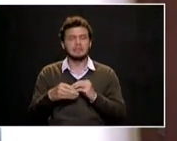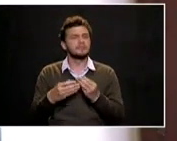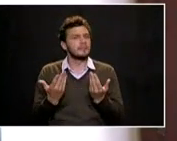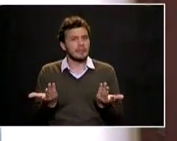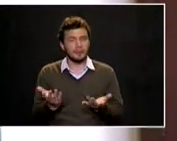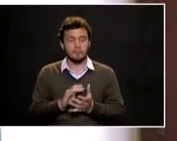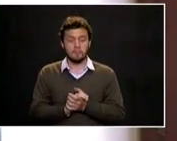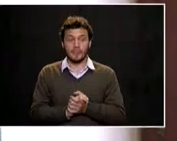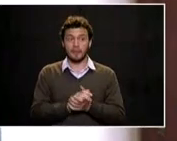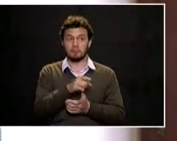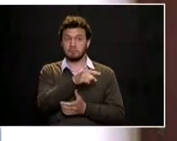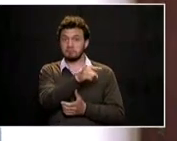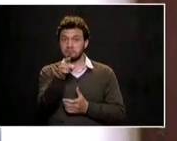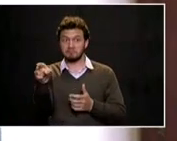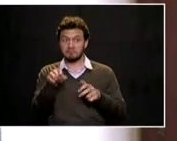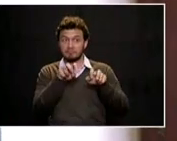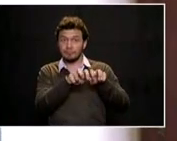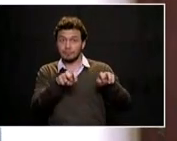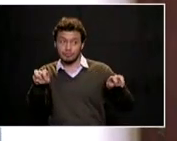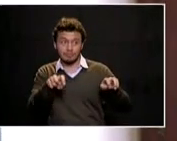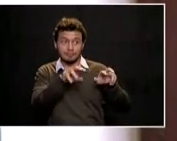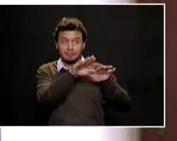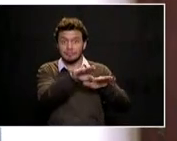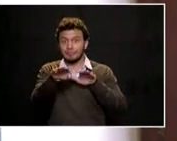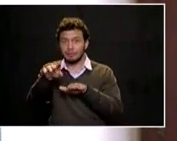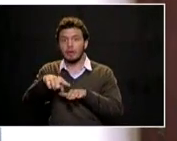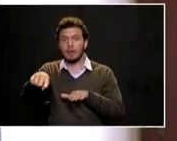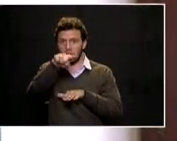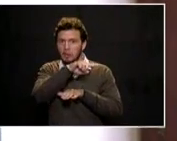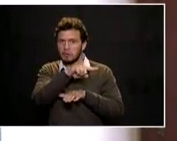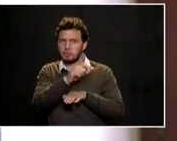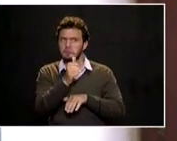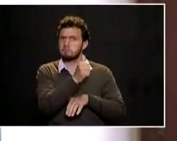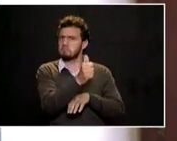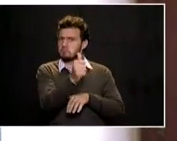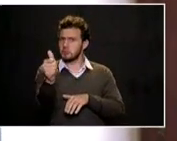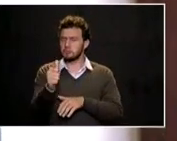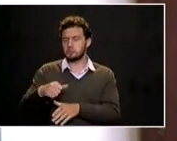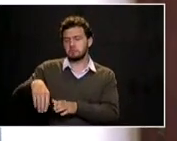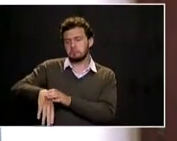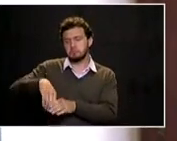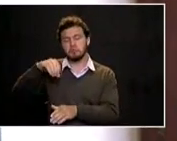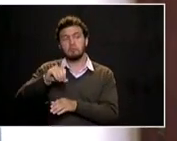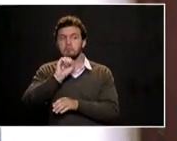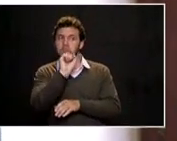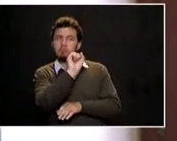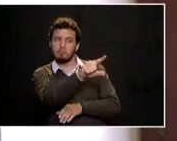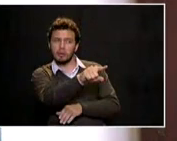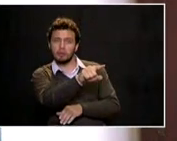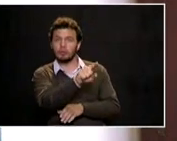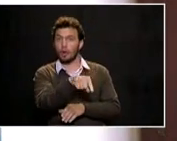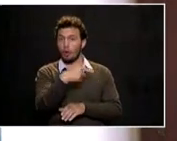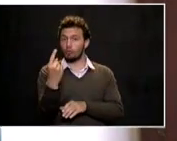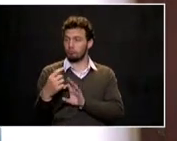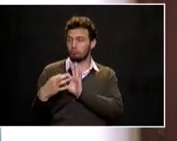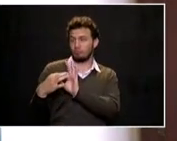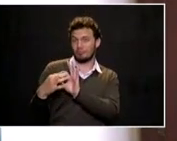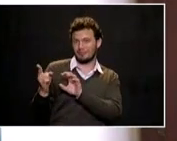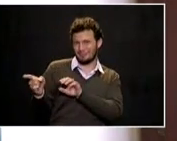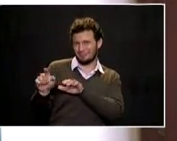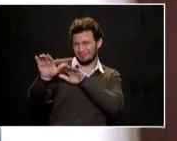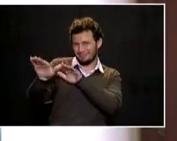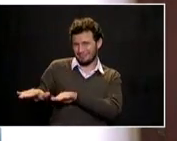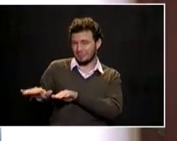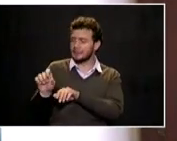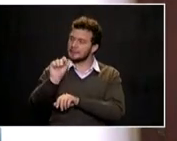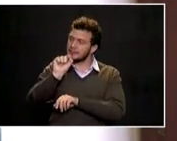los candidatos podrán al final hacerse una pregunta entre ellos. Un candidato, a través de sorteo, escogerá a